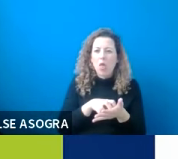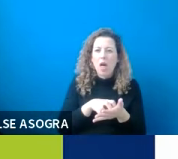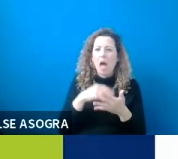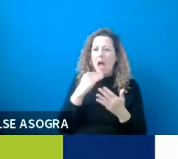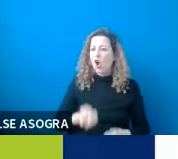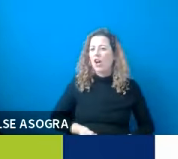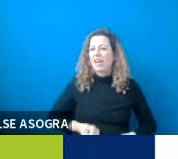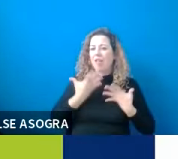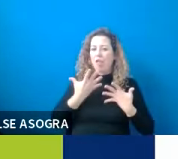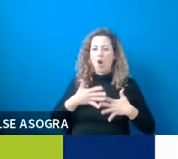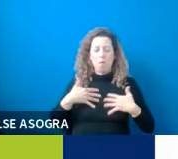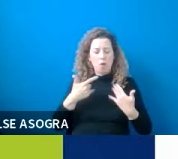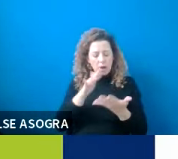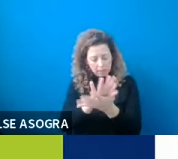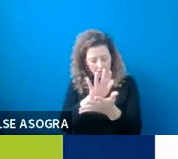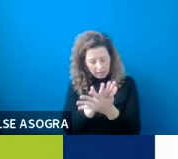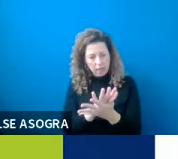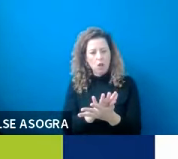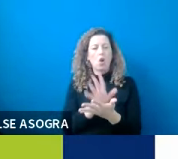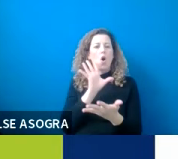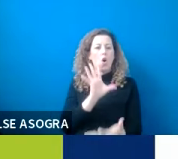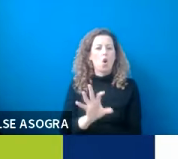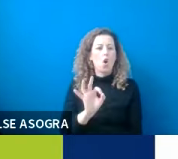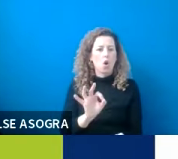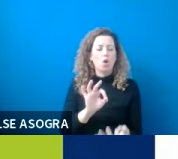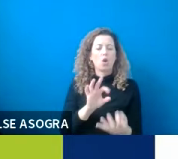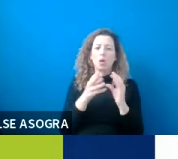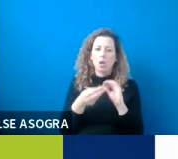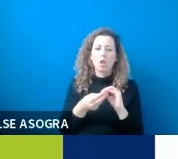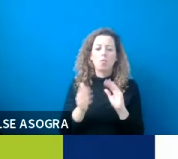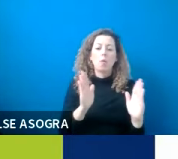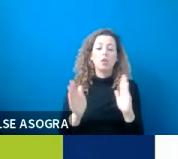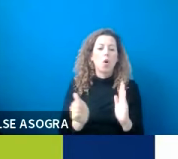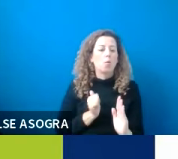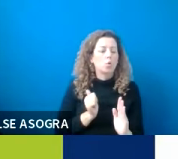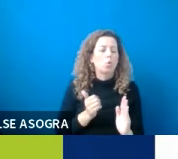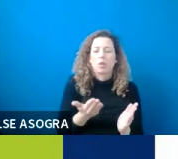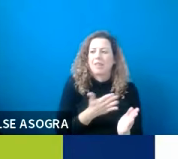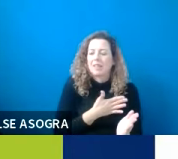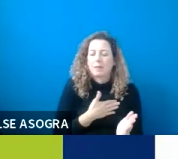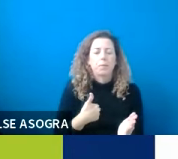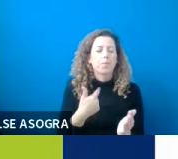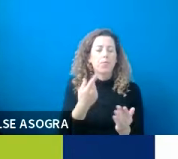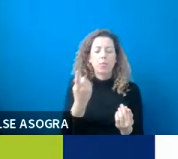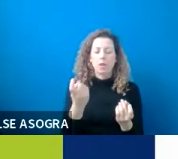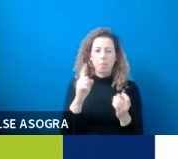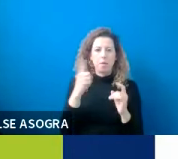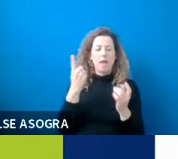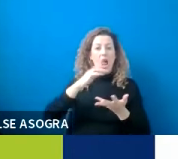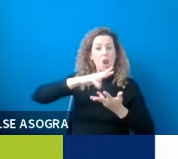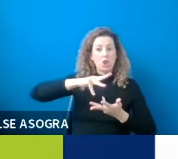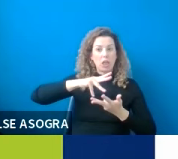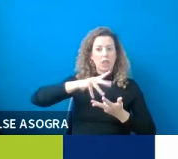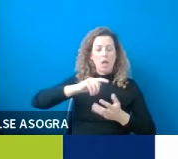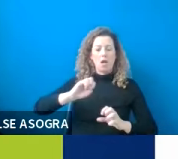producir en ese momento y ver si es el momento oportuno de la familia de recibir un poco esa primera noticia o hay que